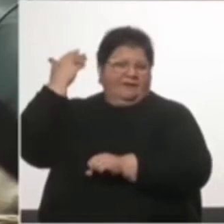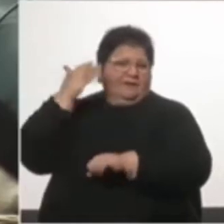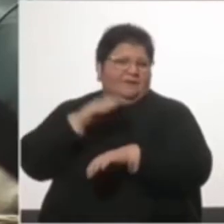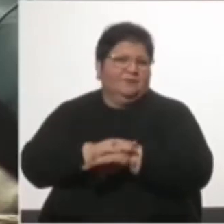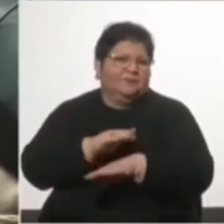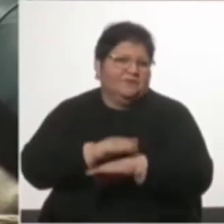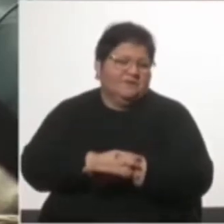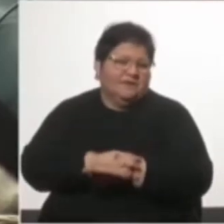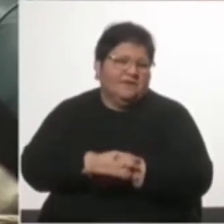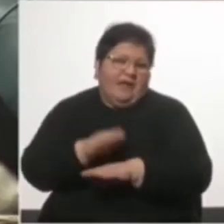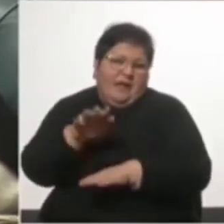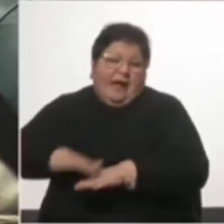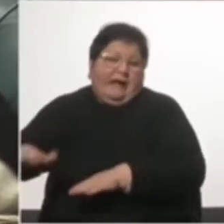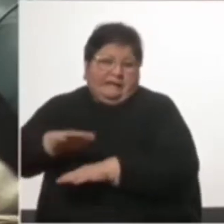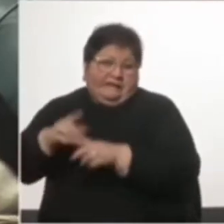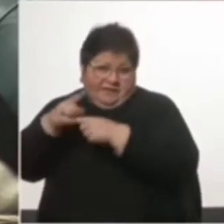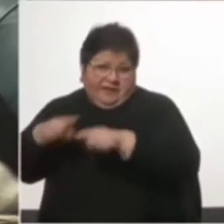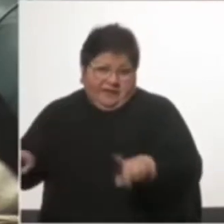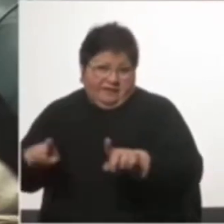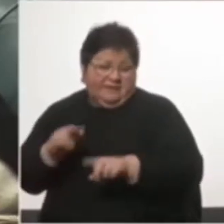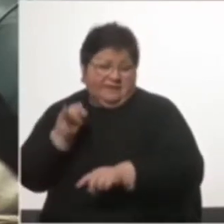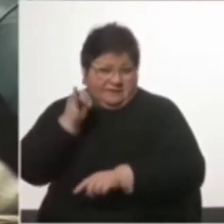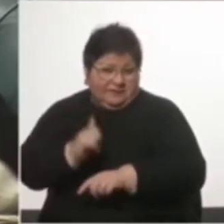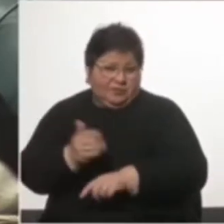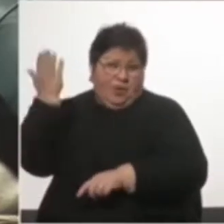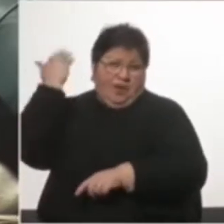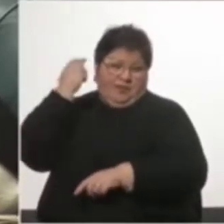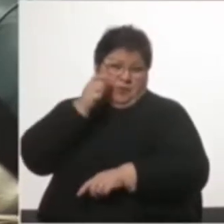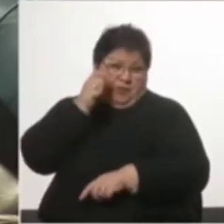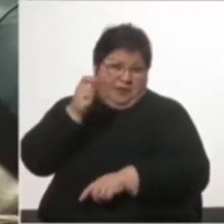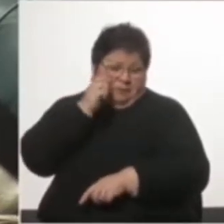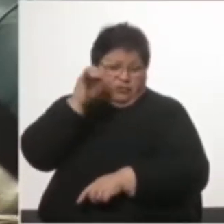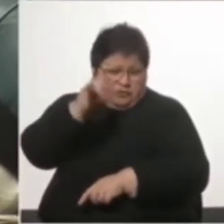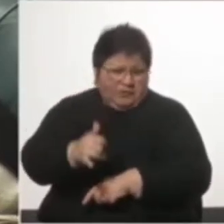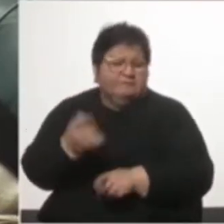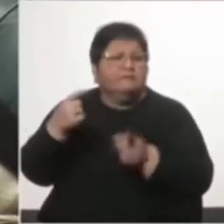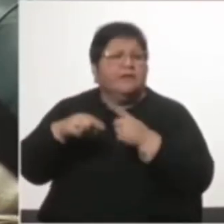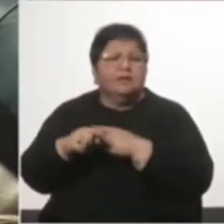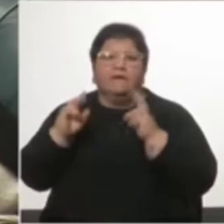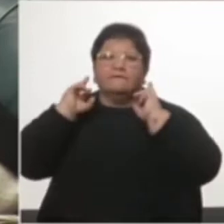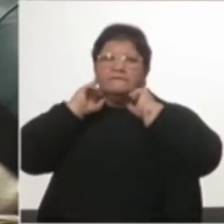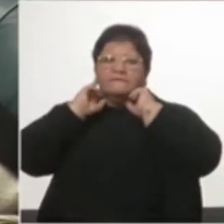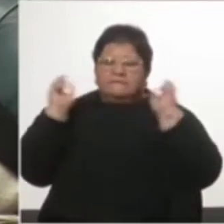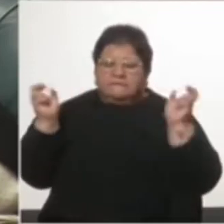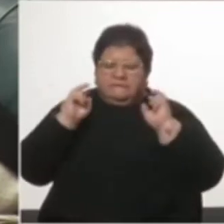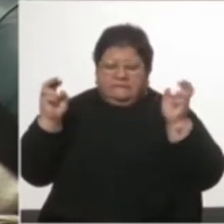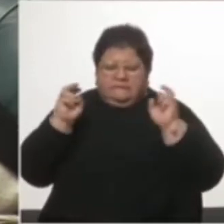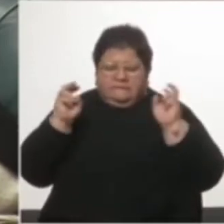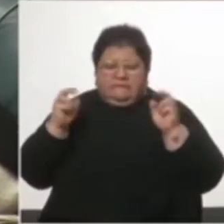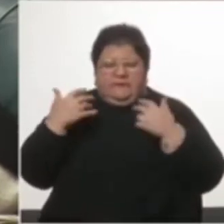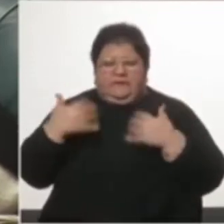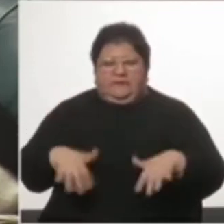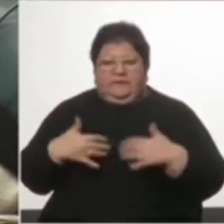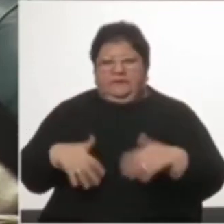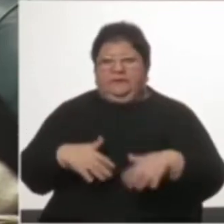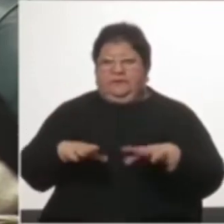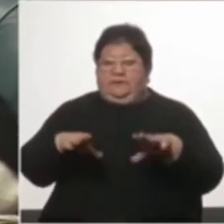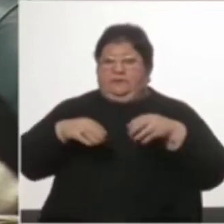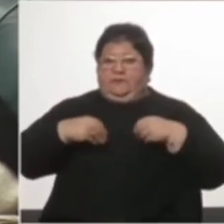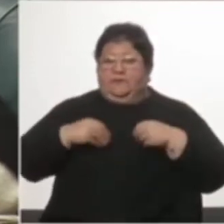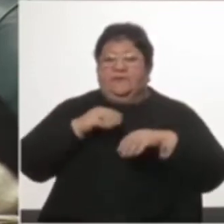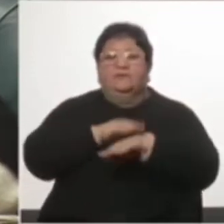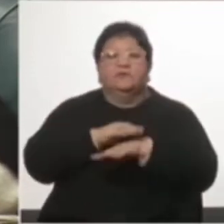muy diferentes, y sé cuán difícil, cuán estresante es afrontar la responsabilidad